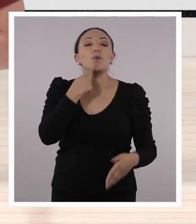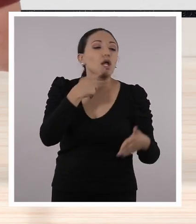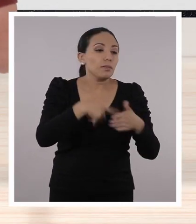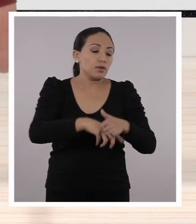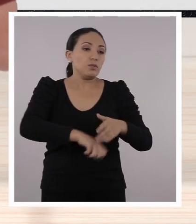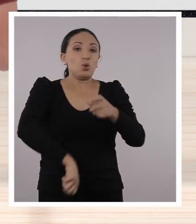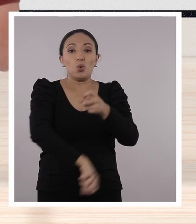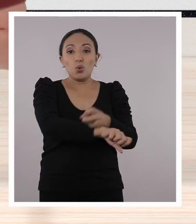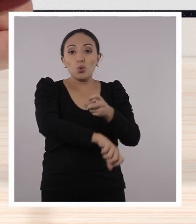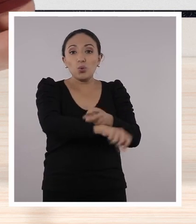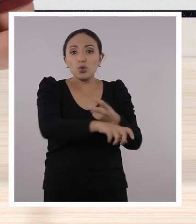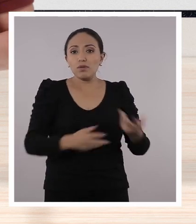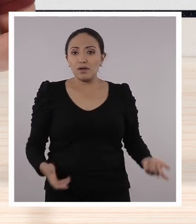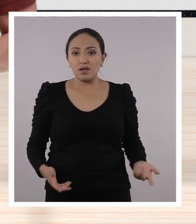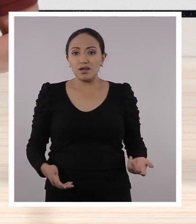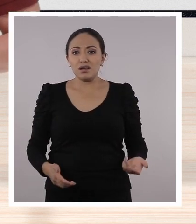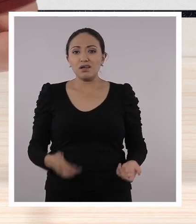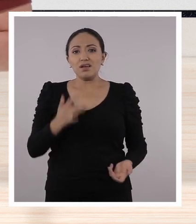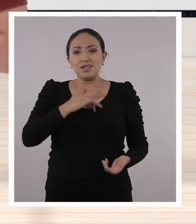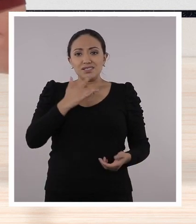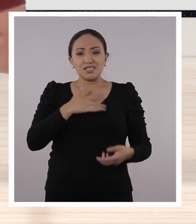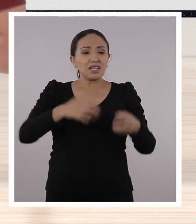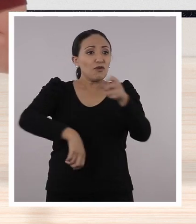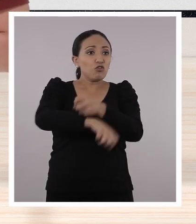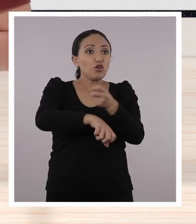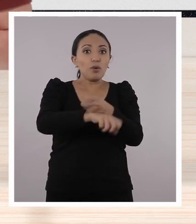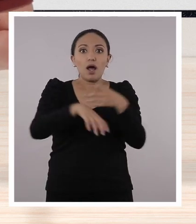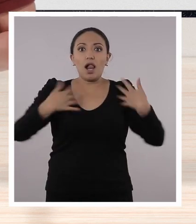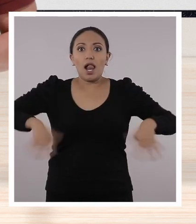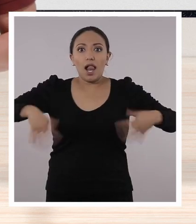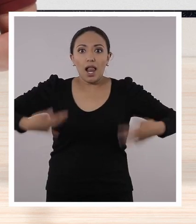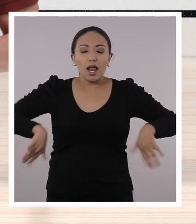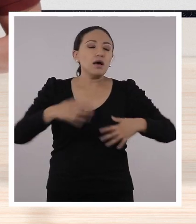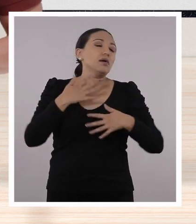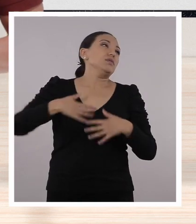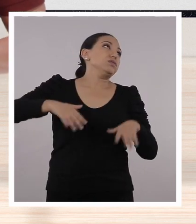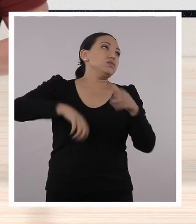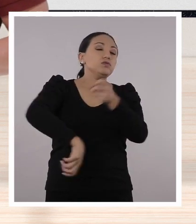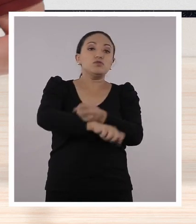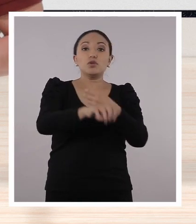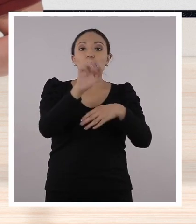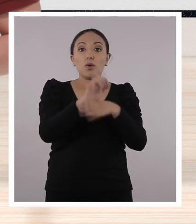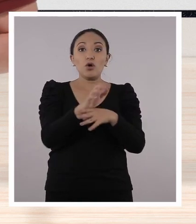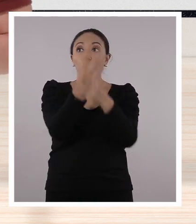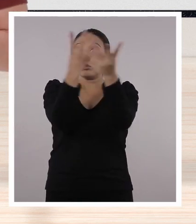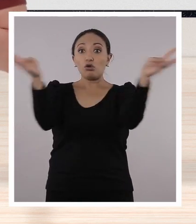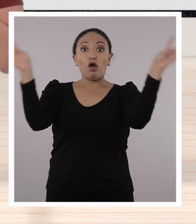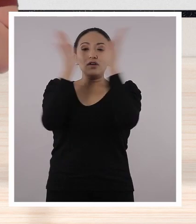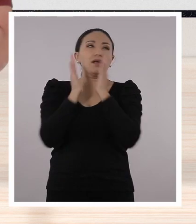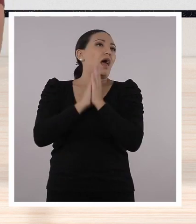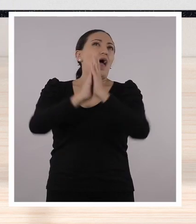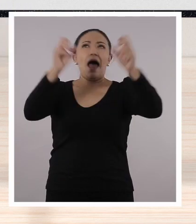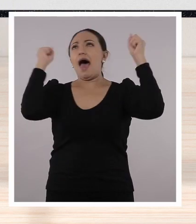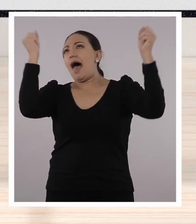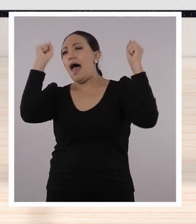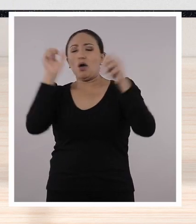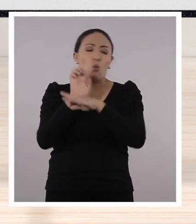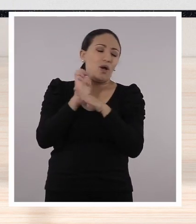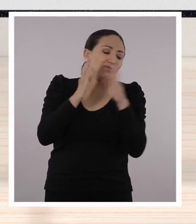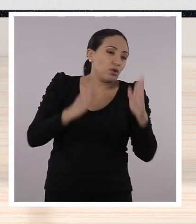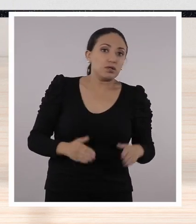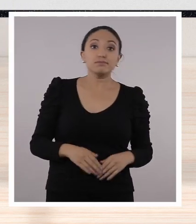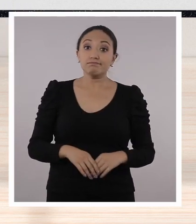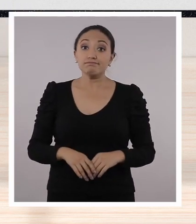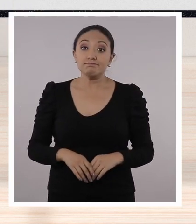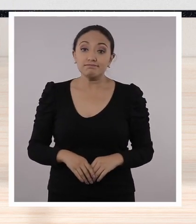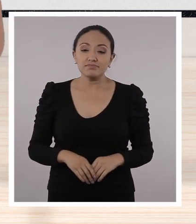ejemplo, el fútbol. Así es. El país no se siente tan unido como cuando juega la selección. Exacto, muy bien, despierta nuestra identidad también